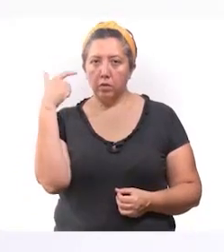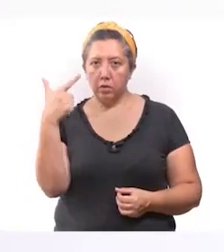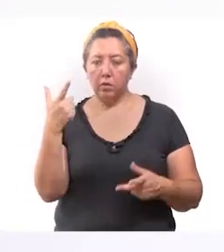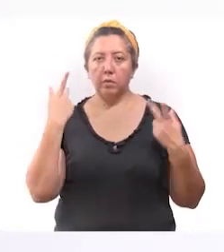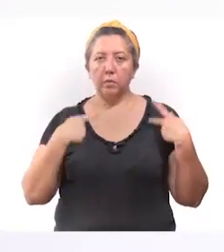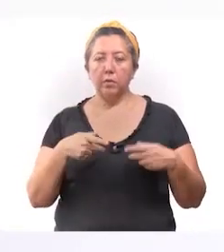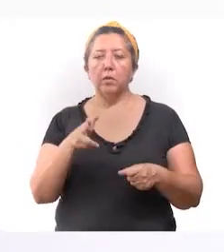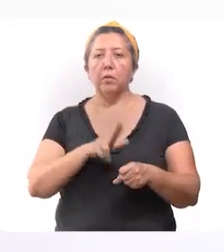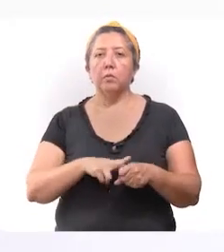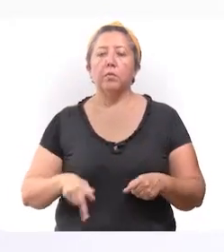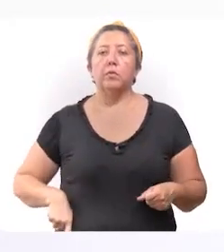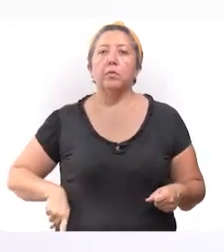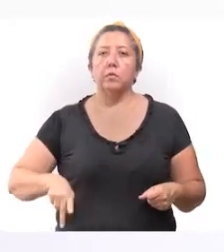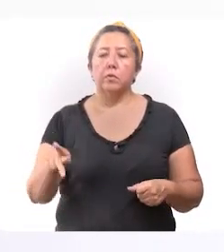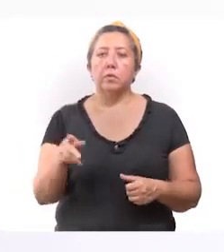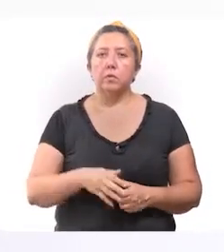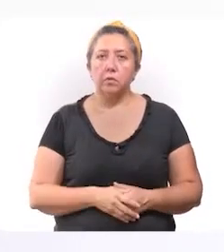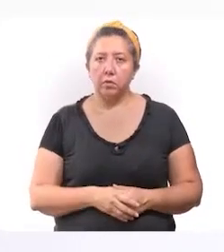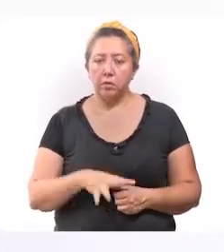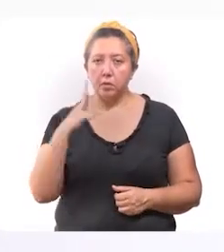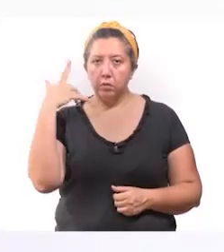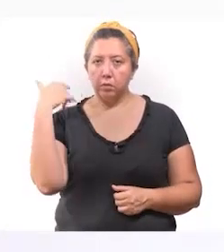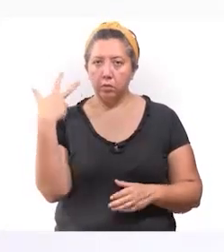287 pacientes en hospitales públicos,